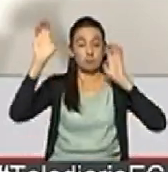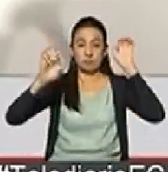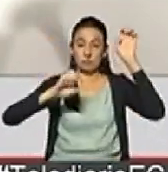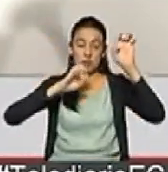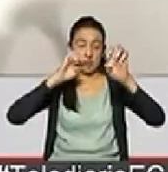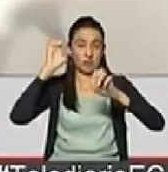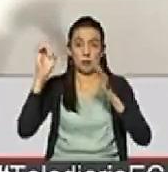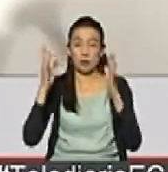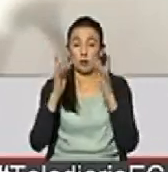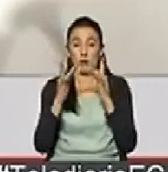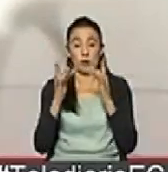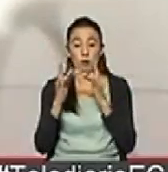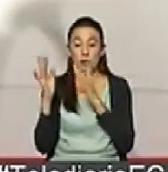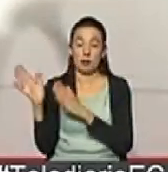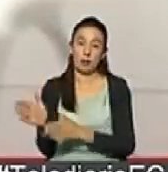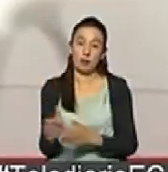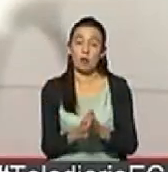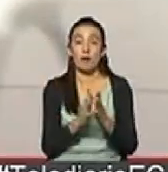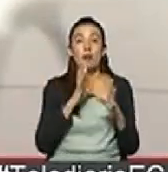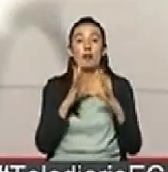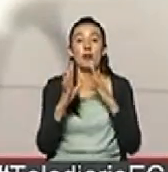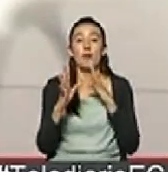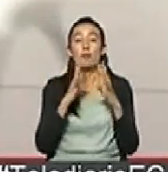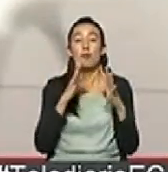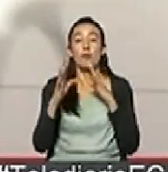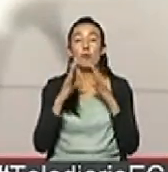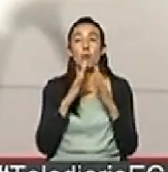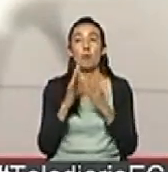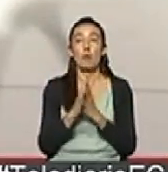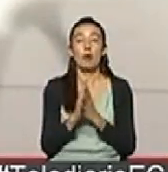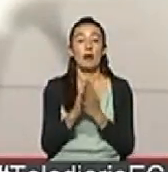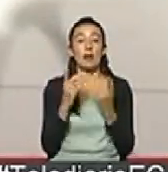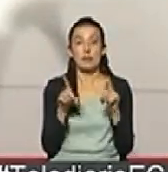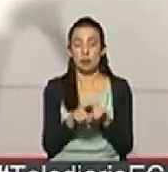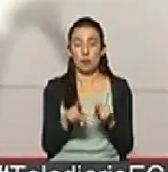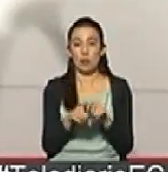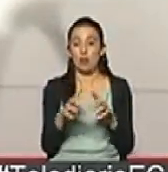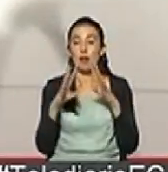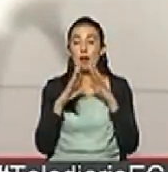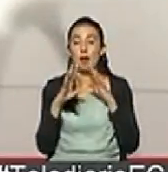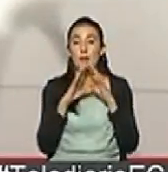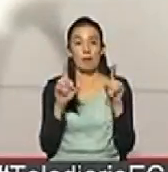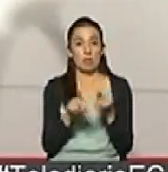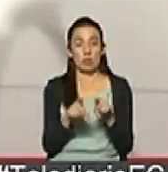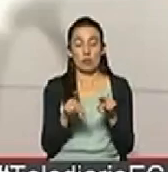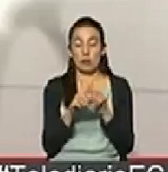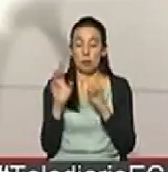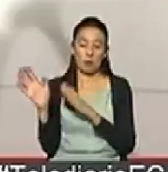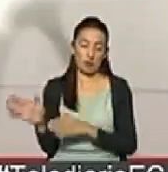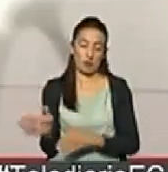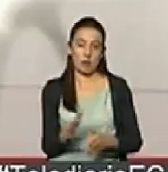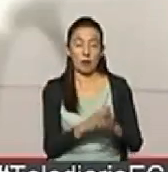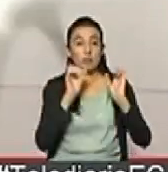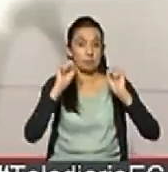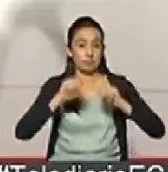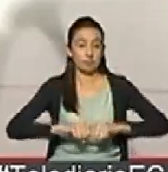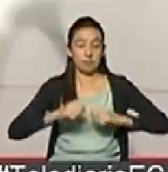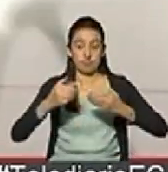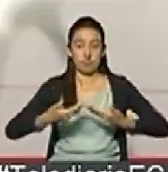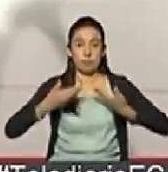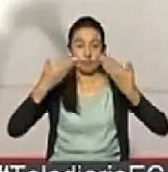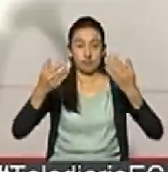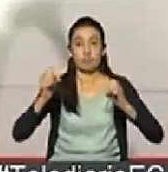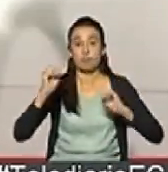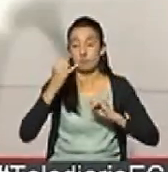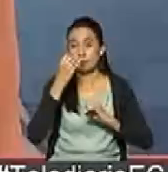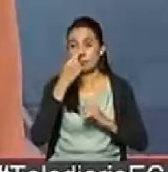contacto. Cuando estamos en contacto estamos hablando en el mismo lenguaje, al mismo nivel que ellos tienen, y de esa forma entonces también pueden tomar interés por lo que les